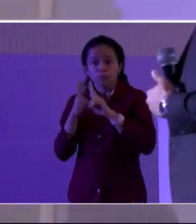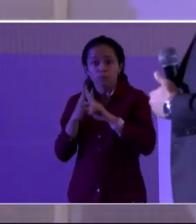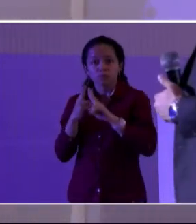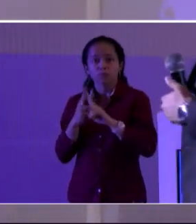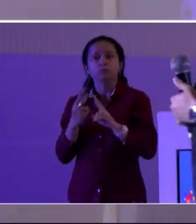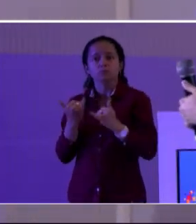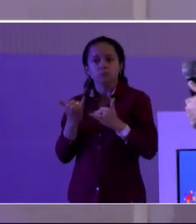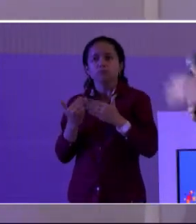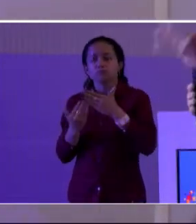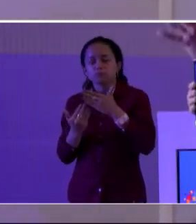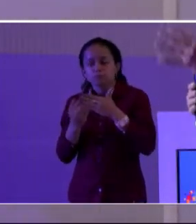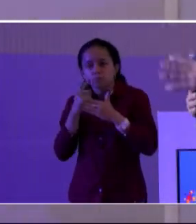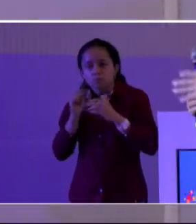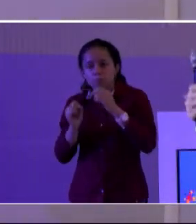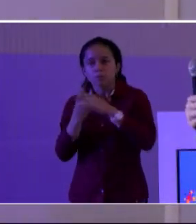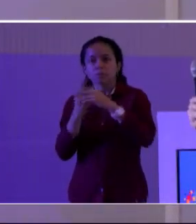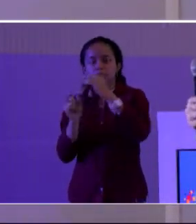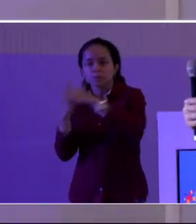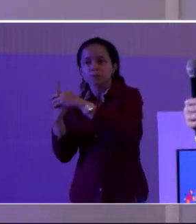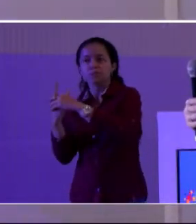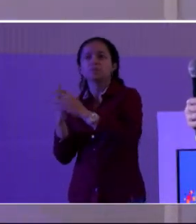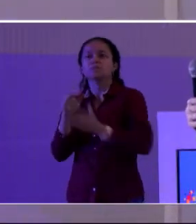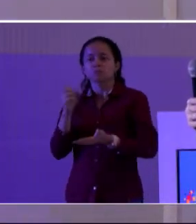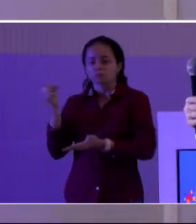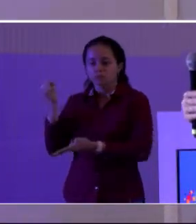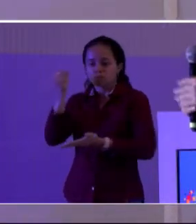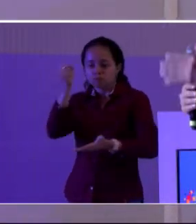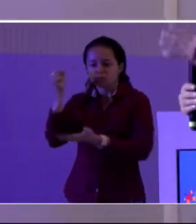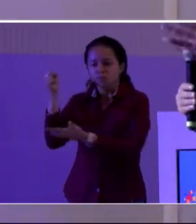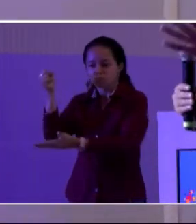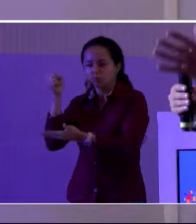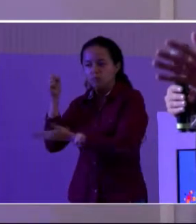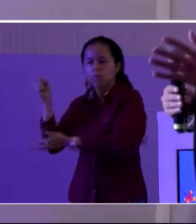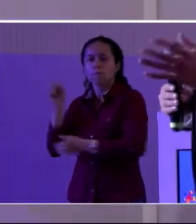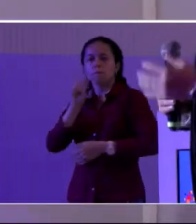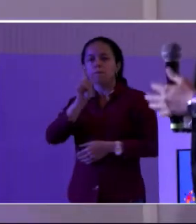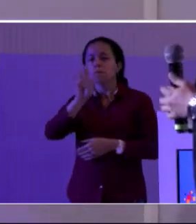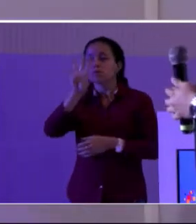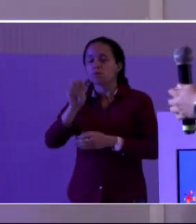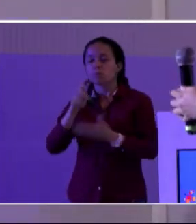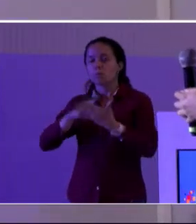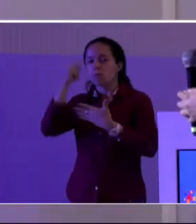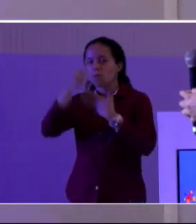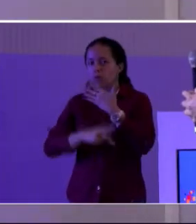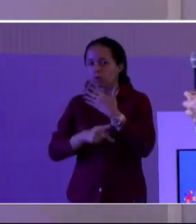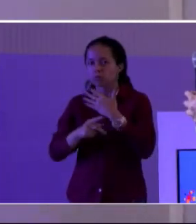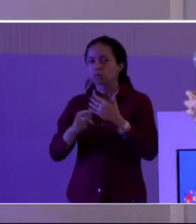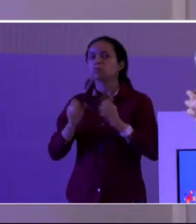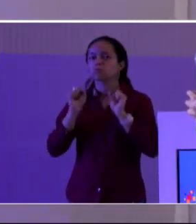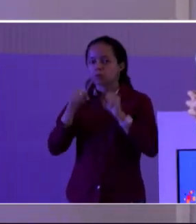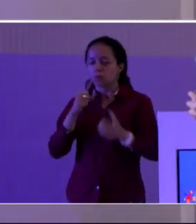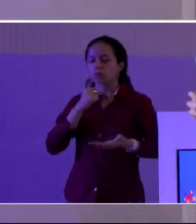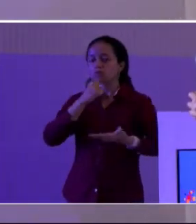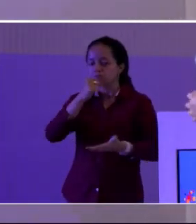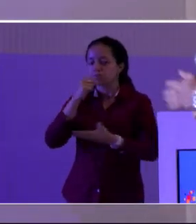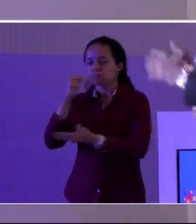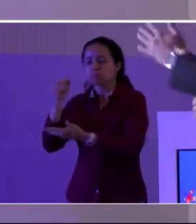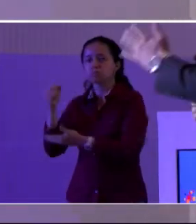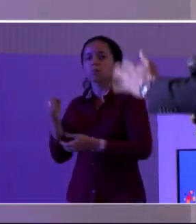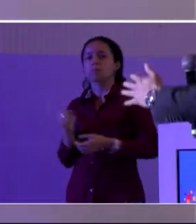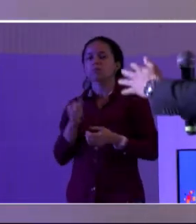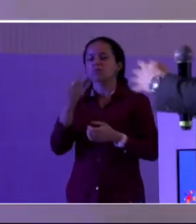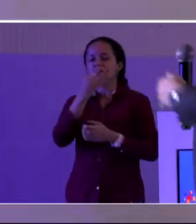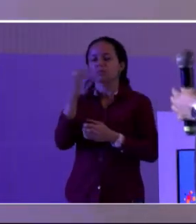iniciativas económicas productivas desembolsadas. Más de 29 proyectos colectivos, agosto de este año. Más